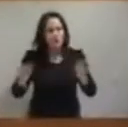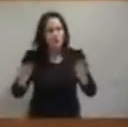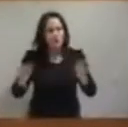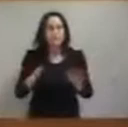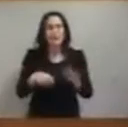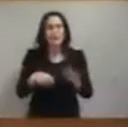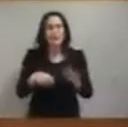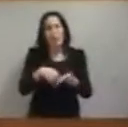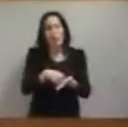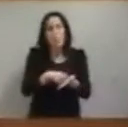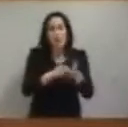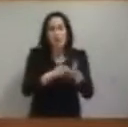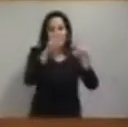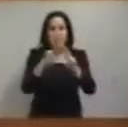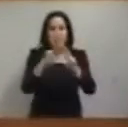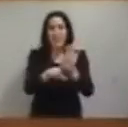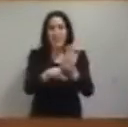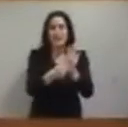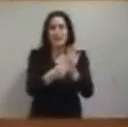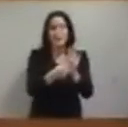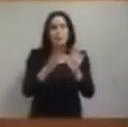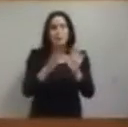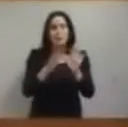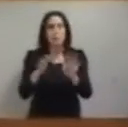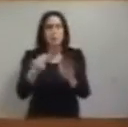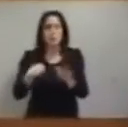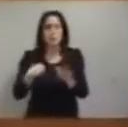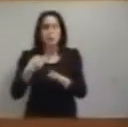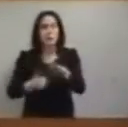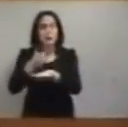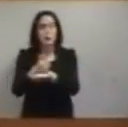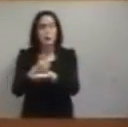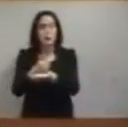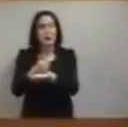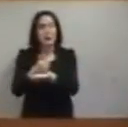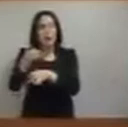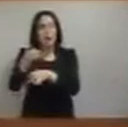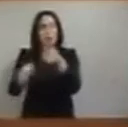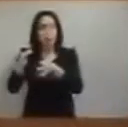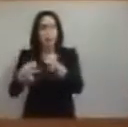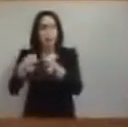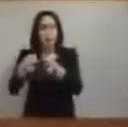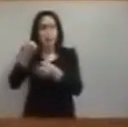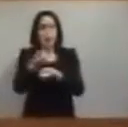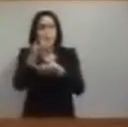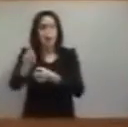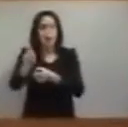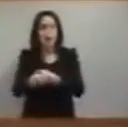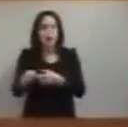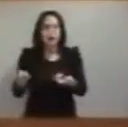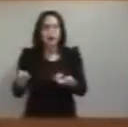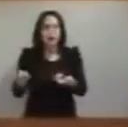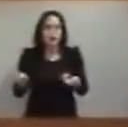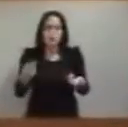pero entiendo que después del fallo de este Tribunal Superior de Justicia, ninguna duda debería de existir ya de que